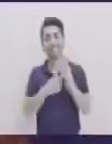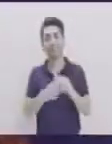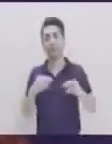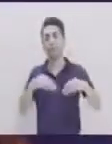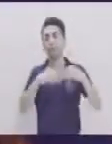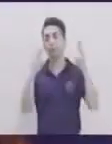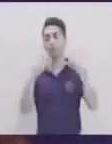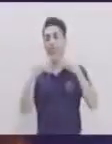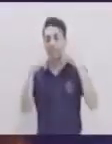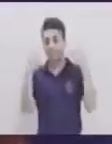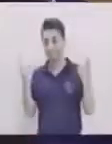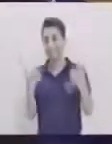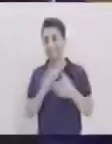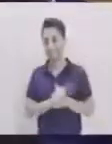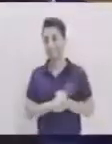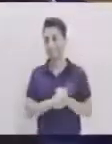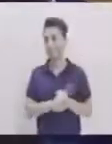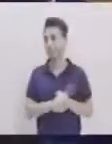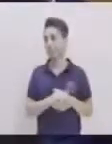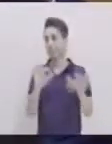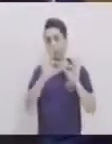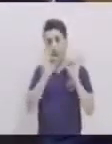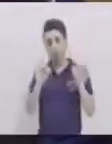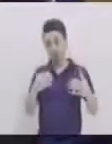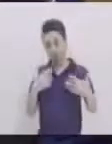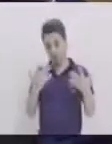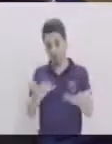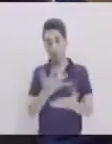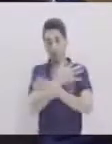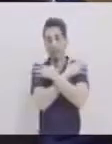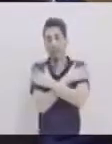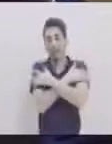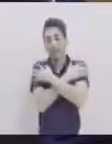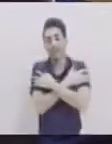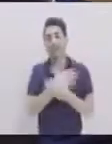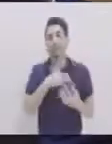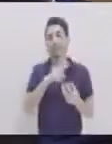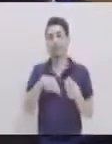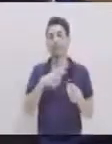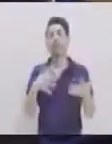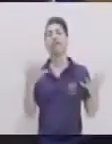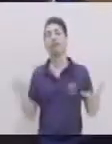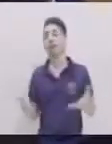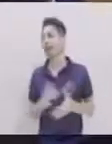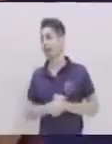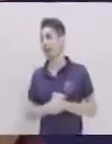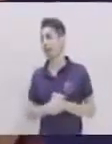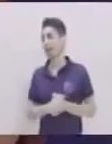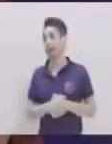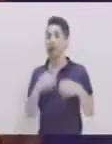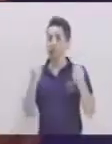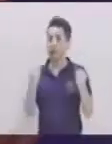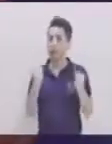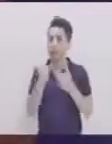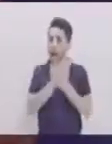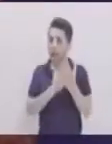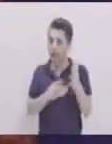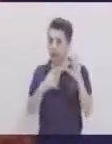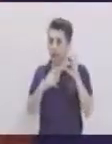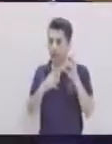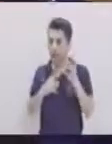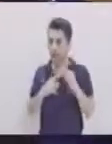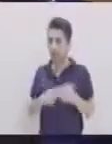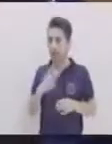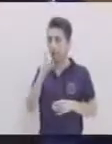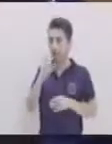que están muy felices. Una forma también de demostrarle cariño a nuestra familia es hacerles algo